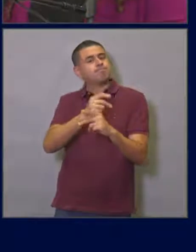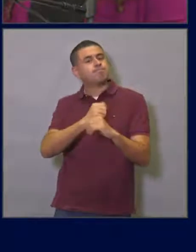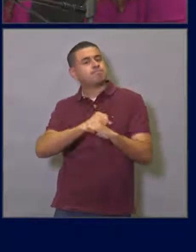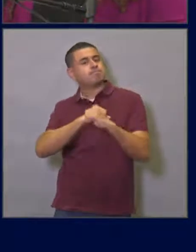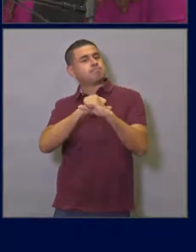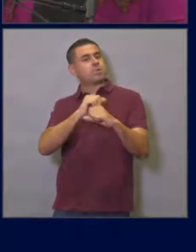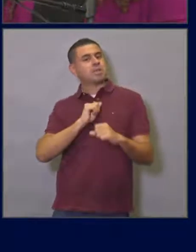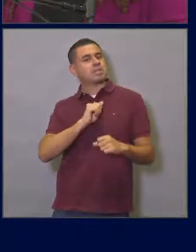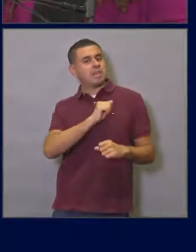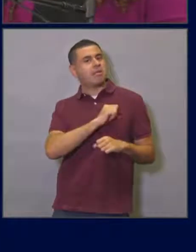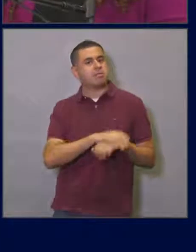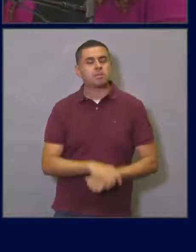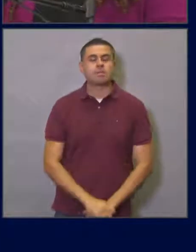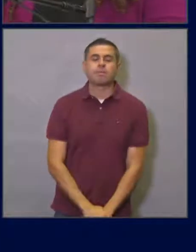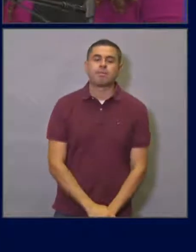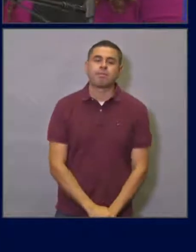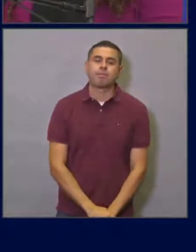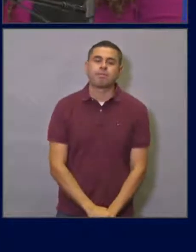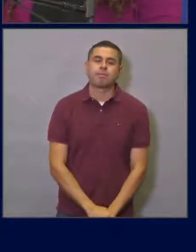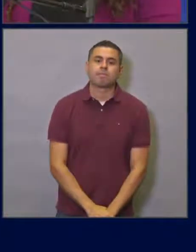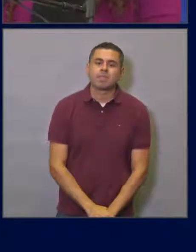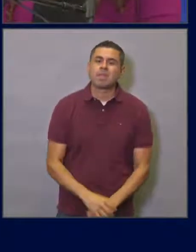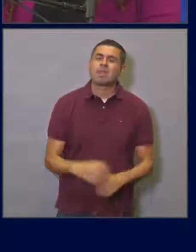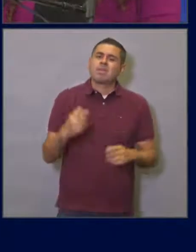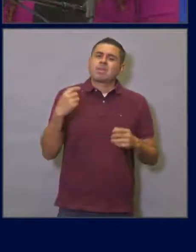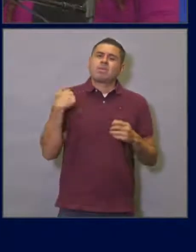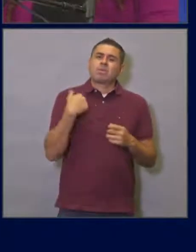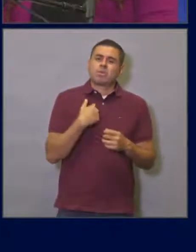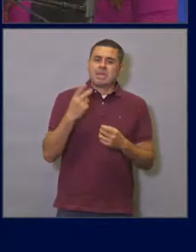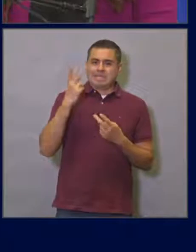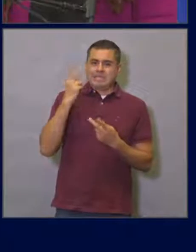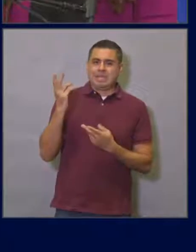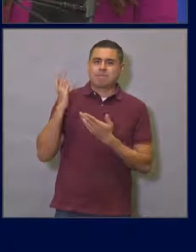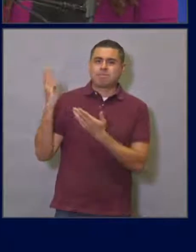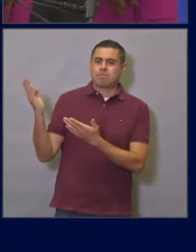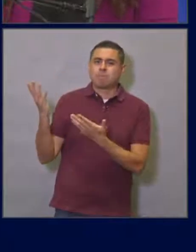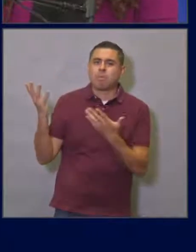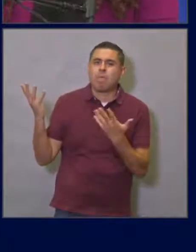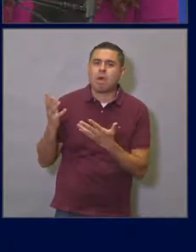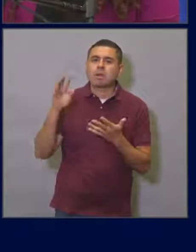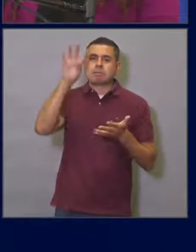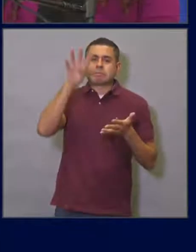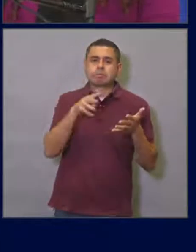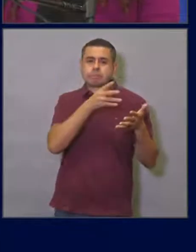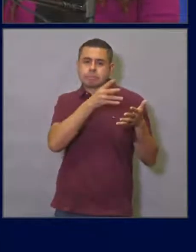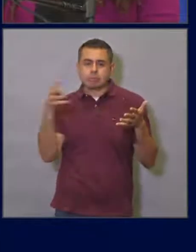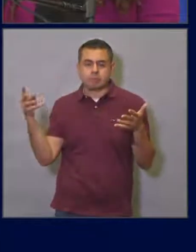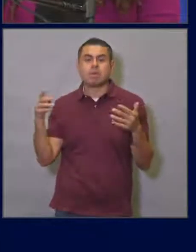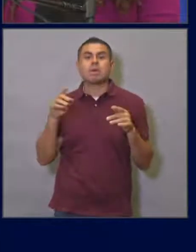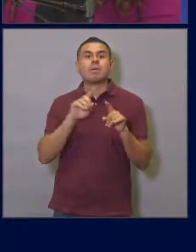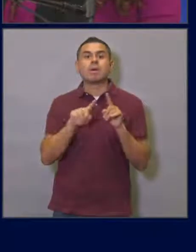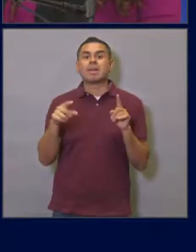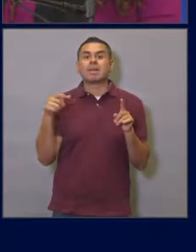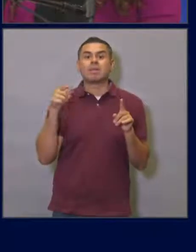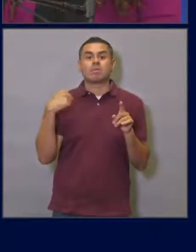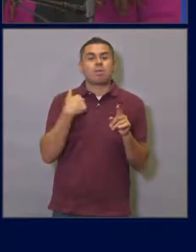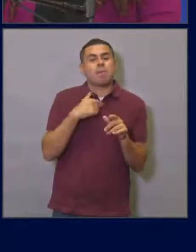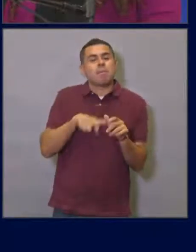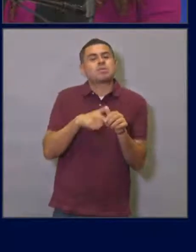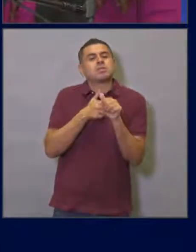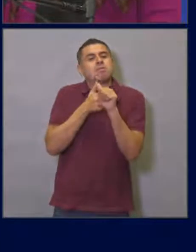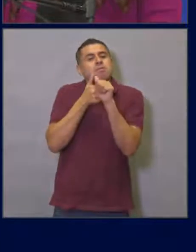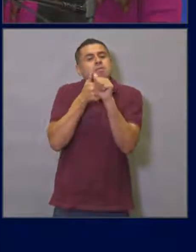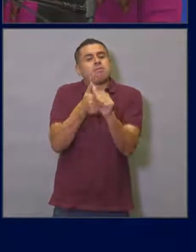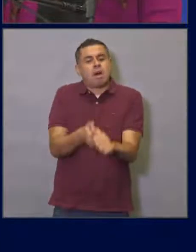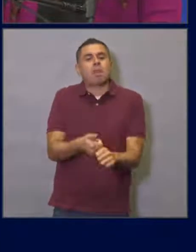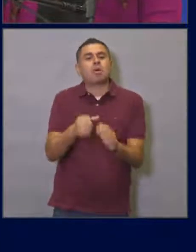Nuestro viaje hacia la recuperación es afectada por el plan Una Economía Más Segura del Estado, que